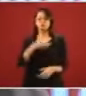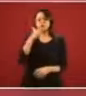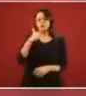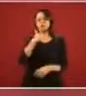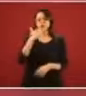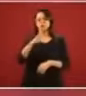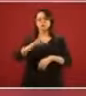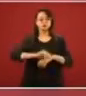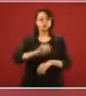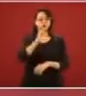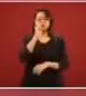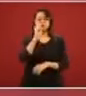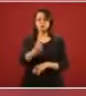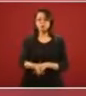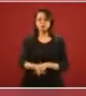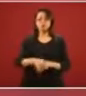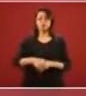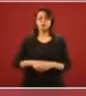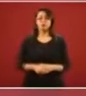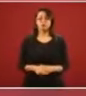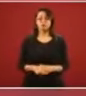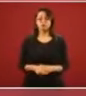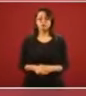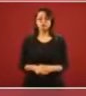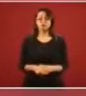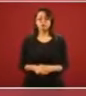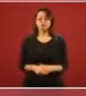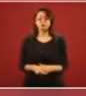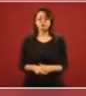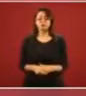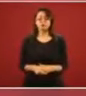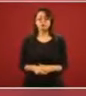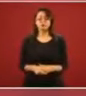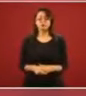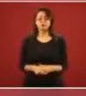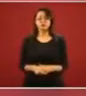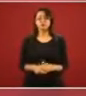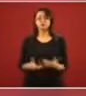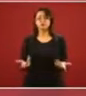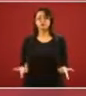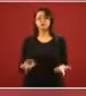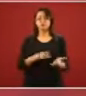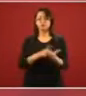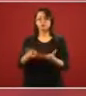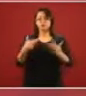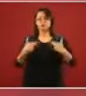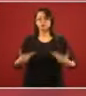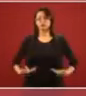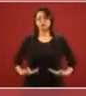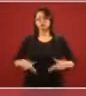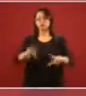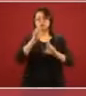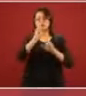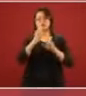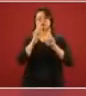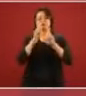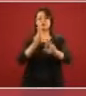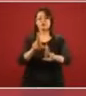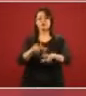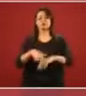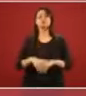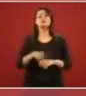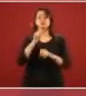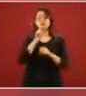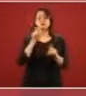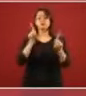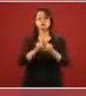permitir la corrupción, con respeto a los derechos humanos. Aquí aprovecho también para